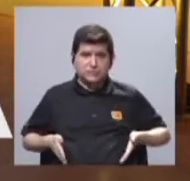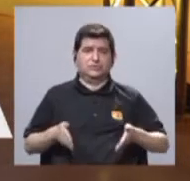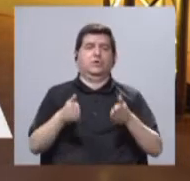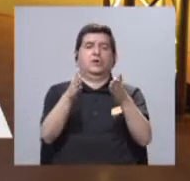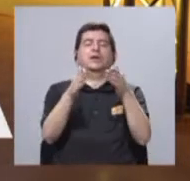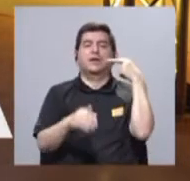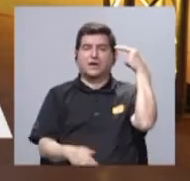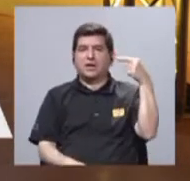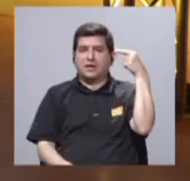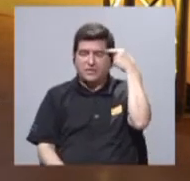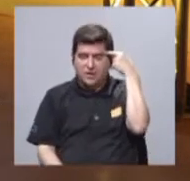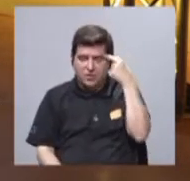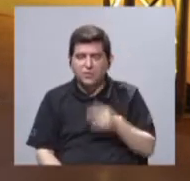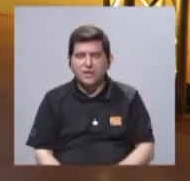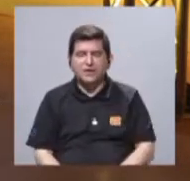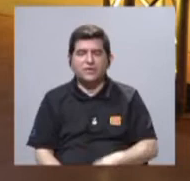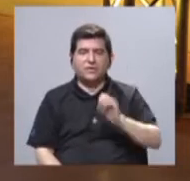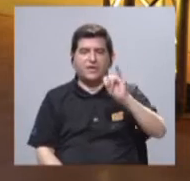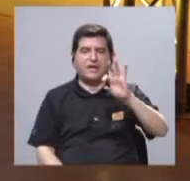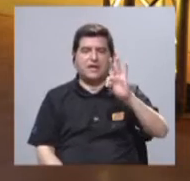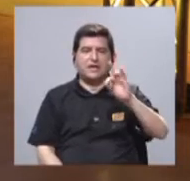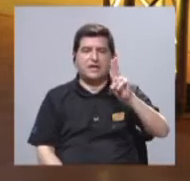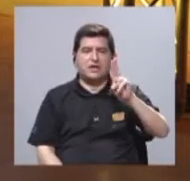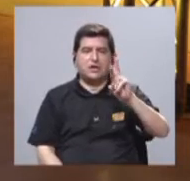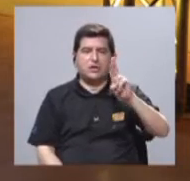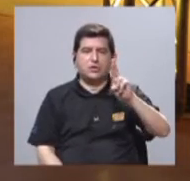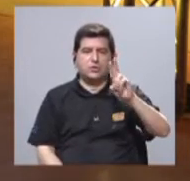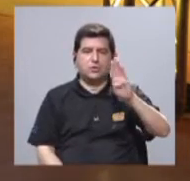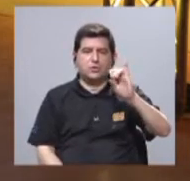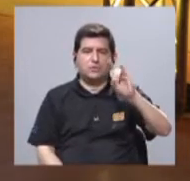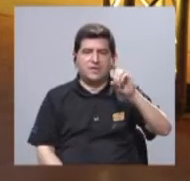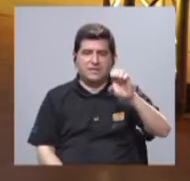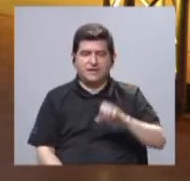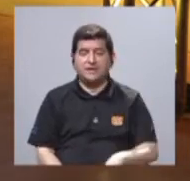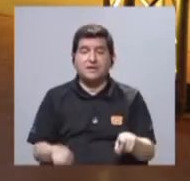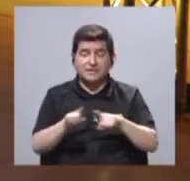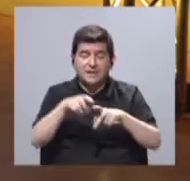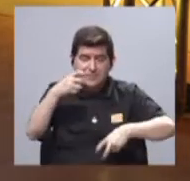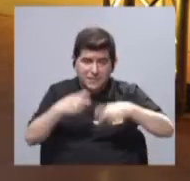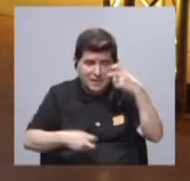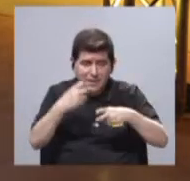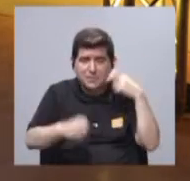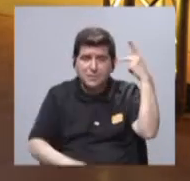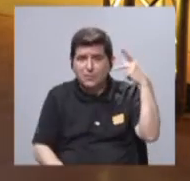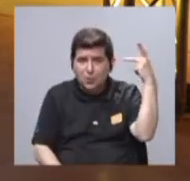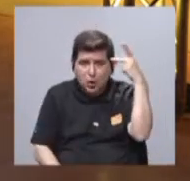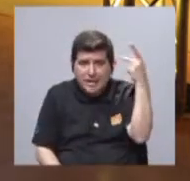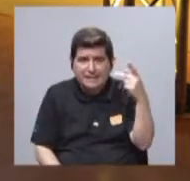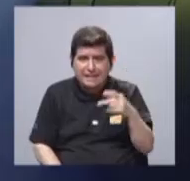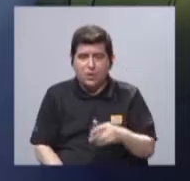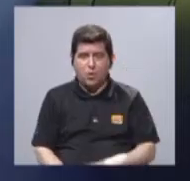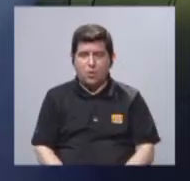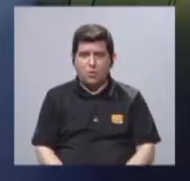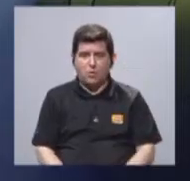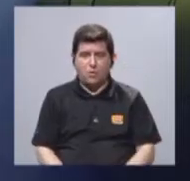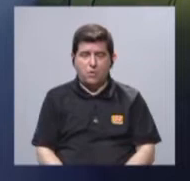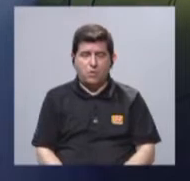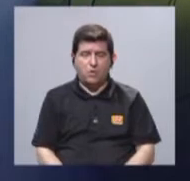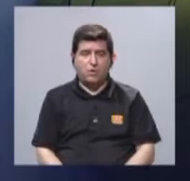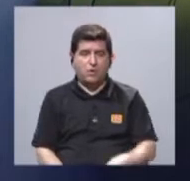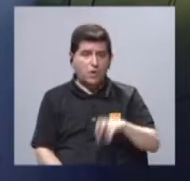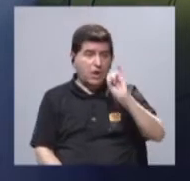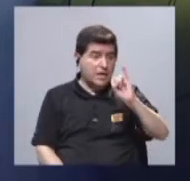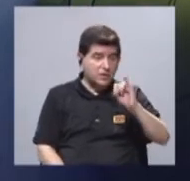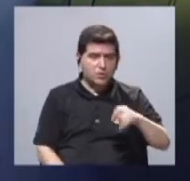económica marcó el rumbo del gobierno iturbidista. Además, hubo conflictos